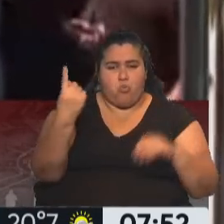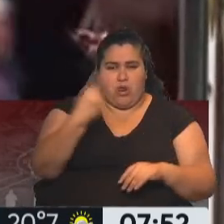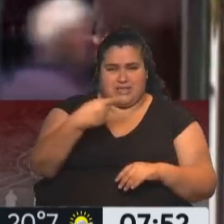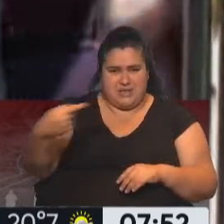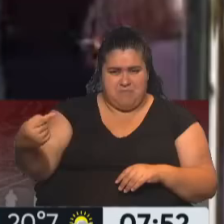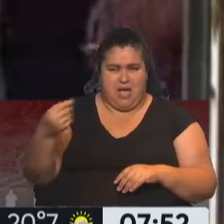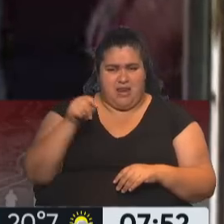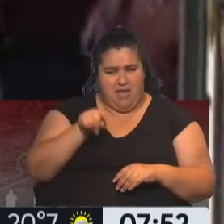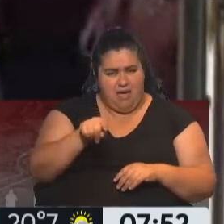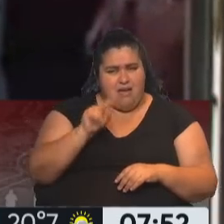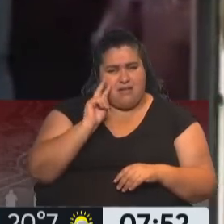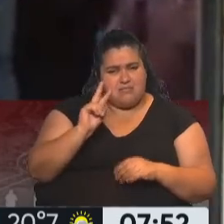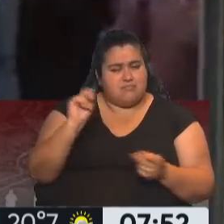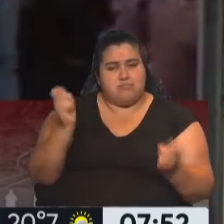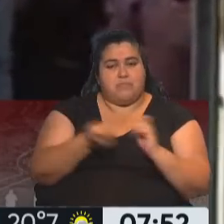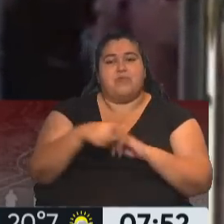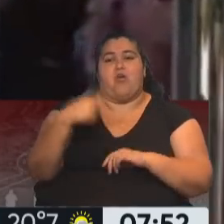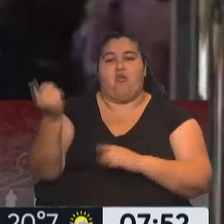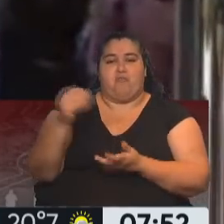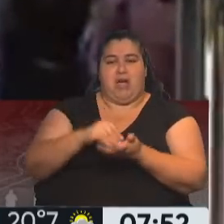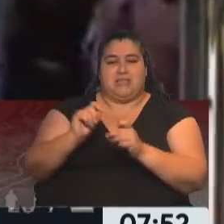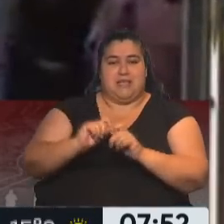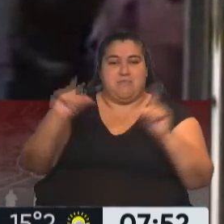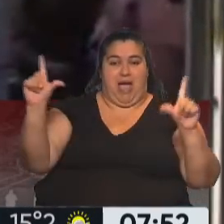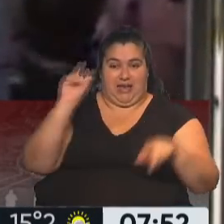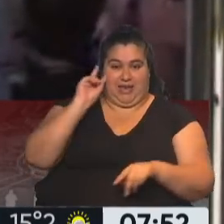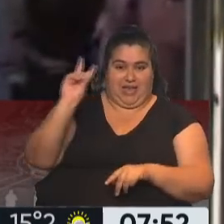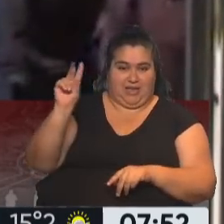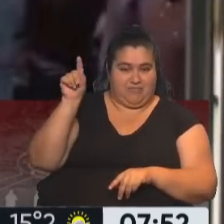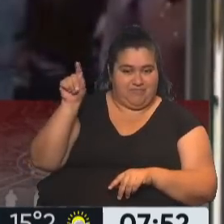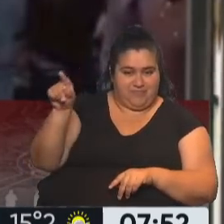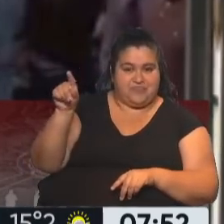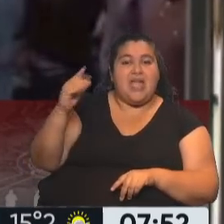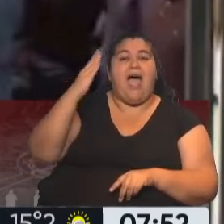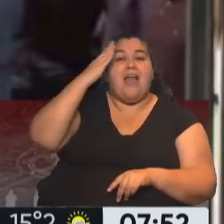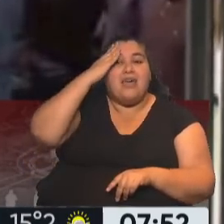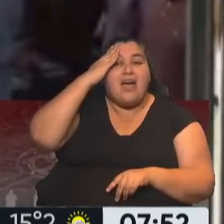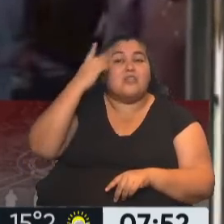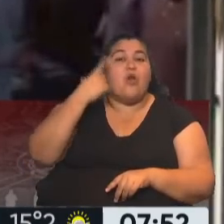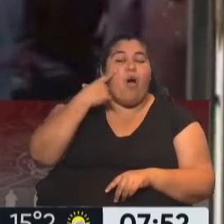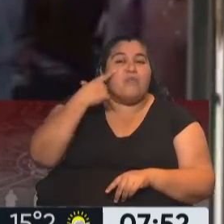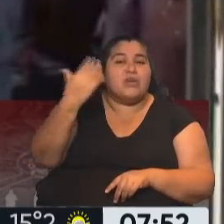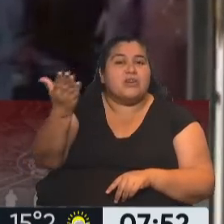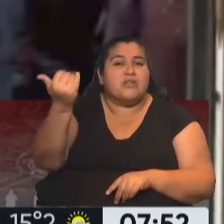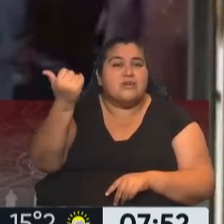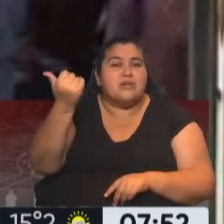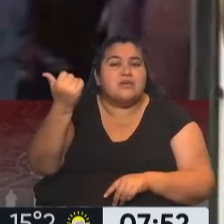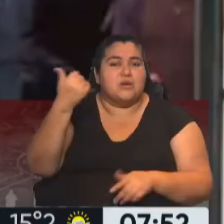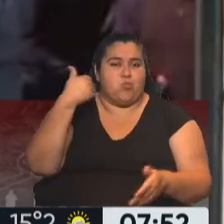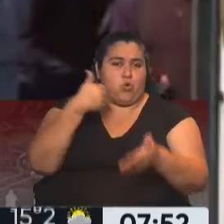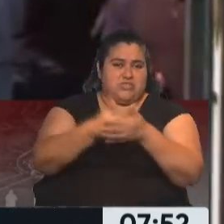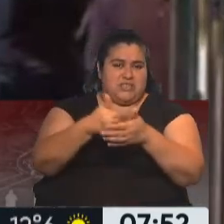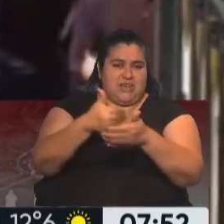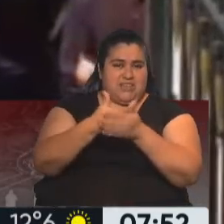fueron todos los Mercedes-Benz. Bueno, allá está nuestra imagen, allá está nuestra imagen. Alejandro Puertas, a ver, muy cerca allí de